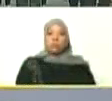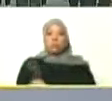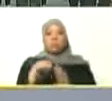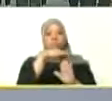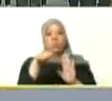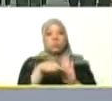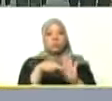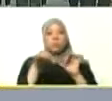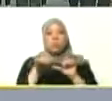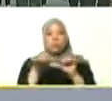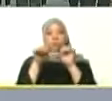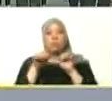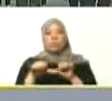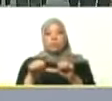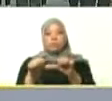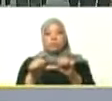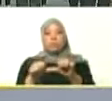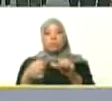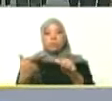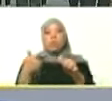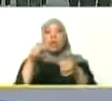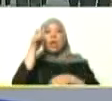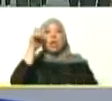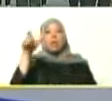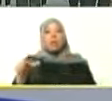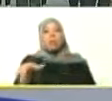método permanente del mantenimiento popular.